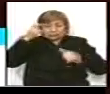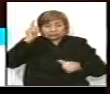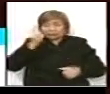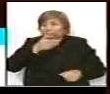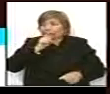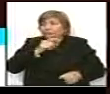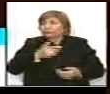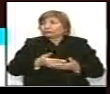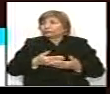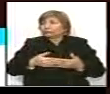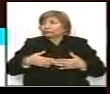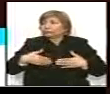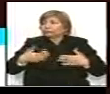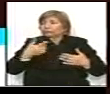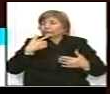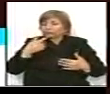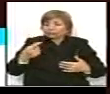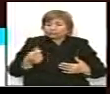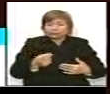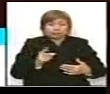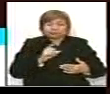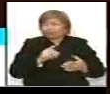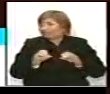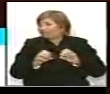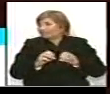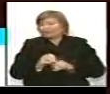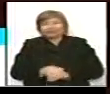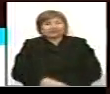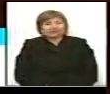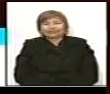Nosotros no podemos hacer esto, no nos funciona.